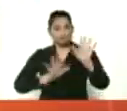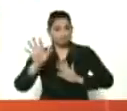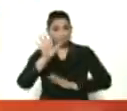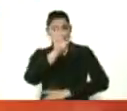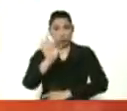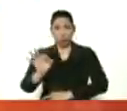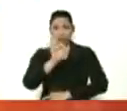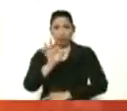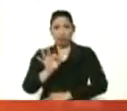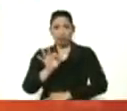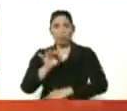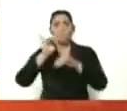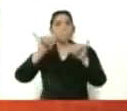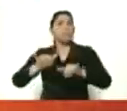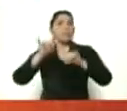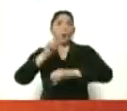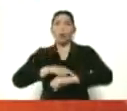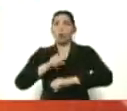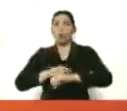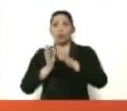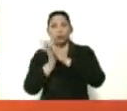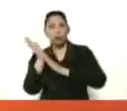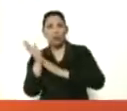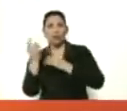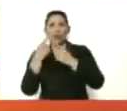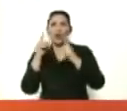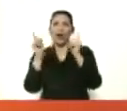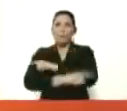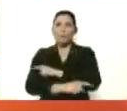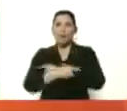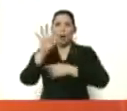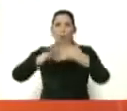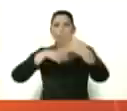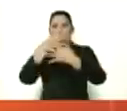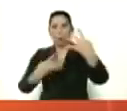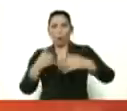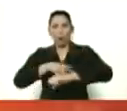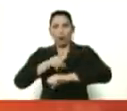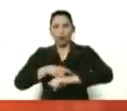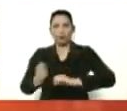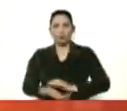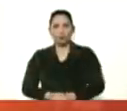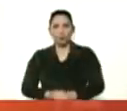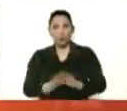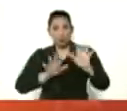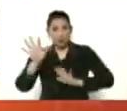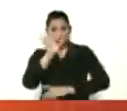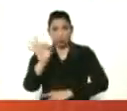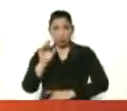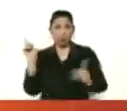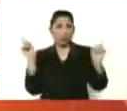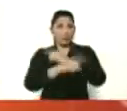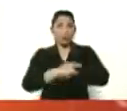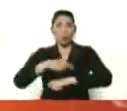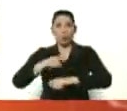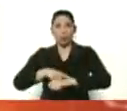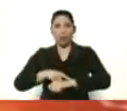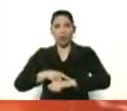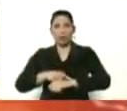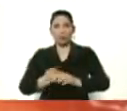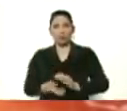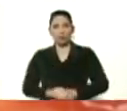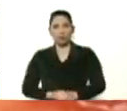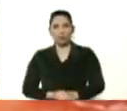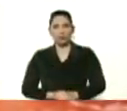15% las mismas horas de sueño, pero en otro horario. Fíjate tú, aquí un 15% cambió el horario, porque se la pasa viendo